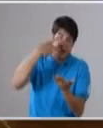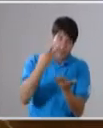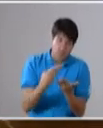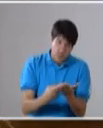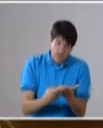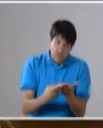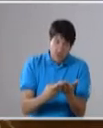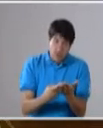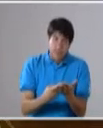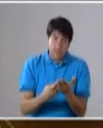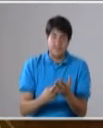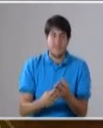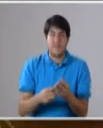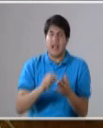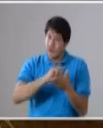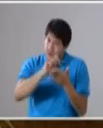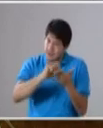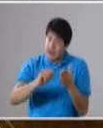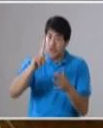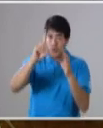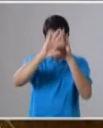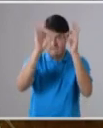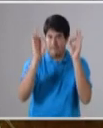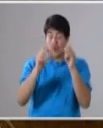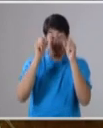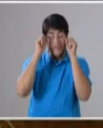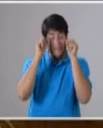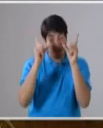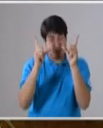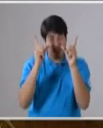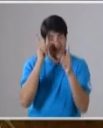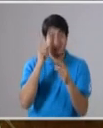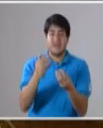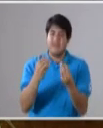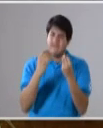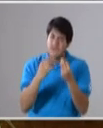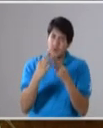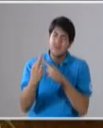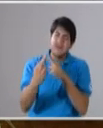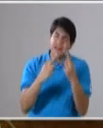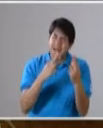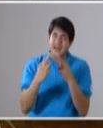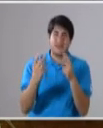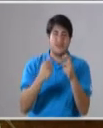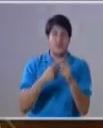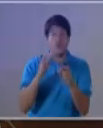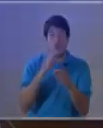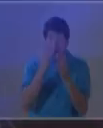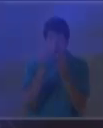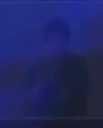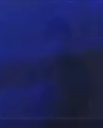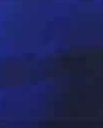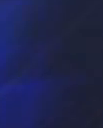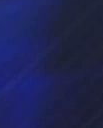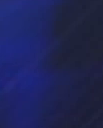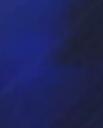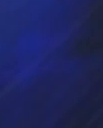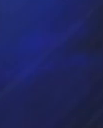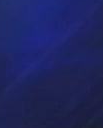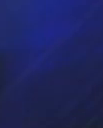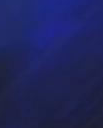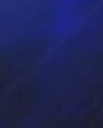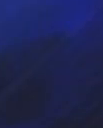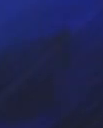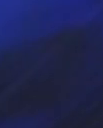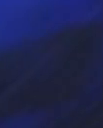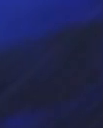hoy, lo ponen de una manera extraordinaria que tiene mucho que ver con lo escatológico. Mire cómo dice: